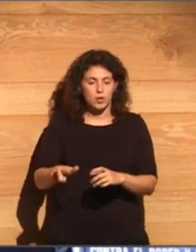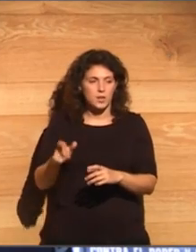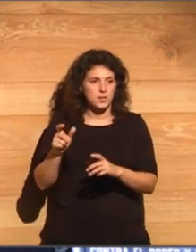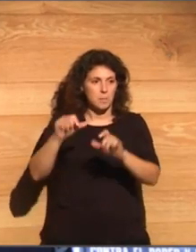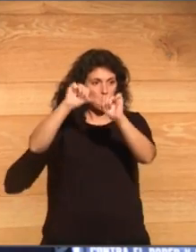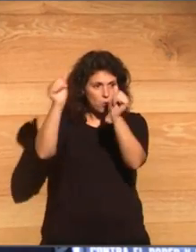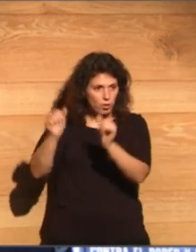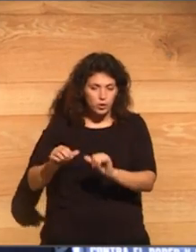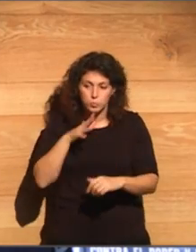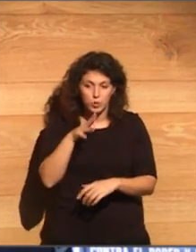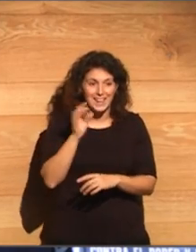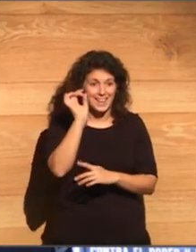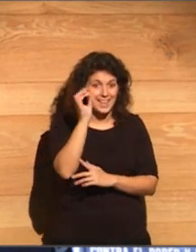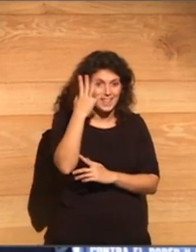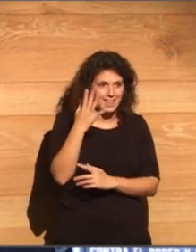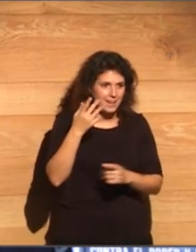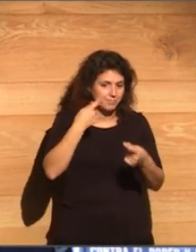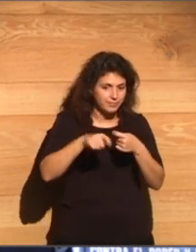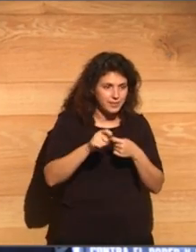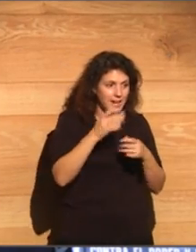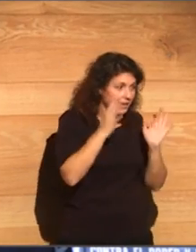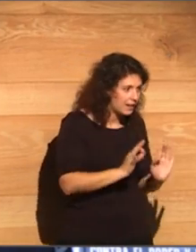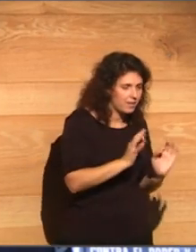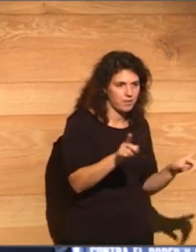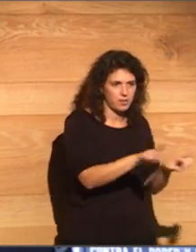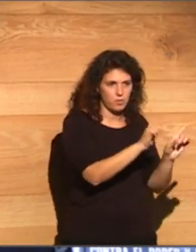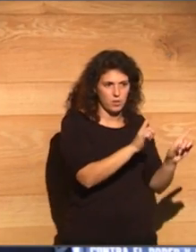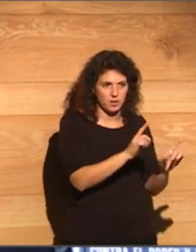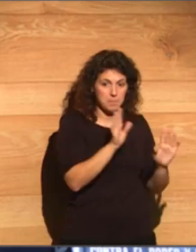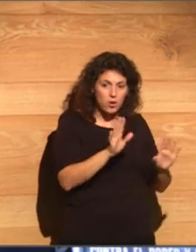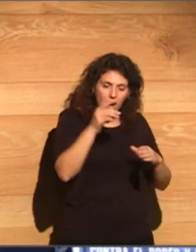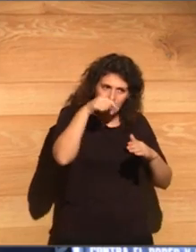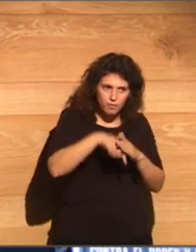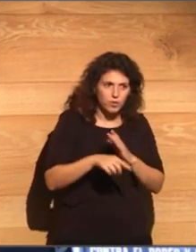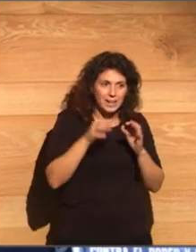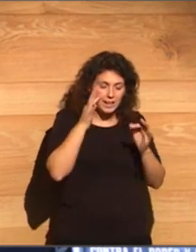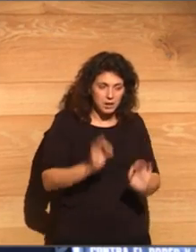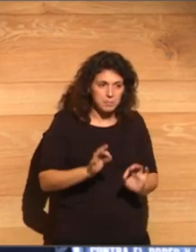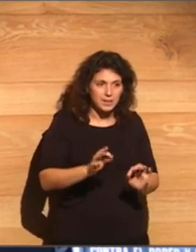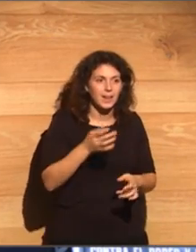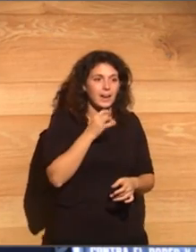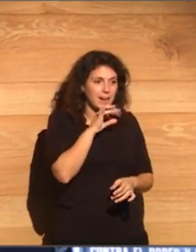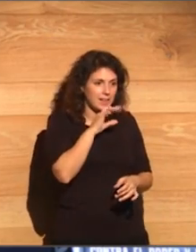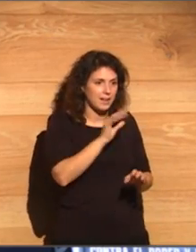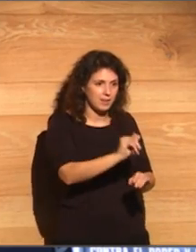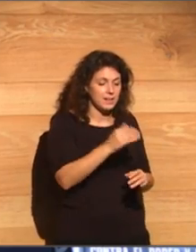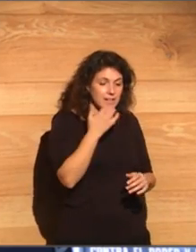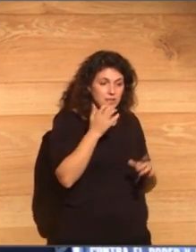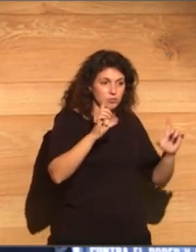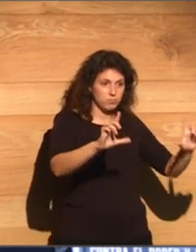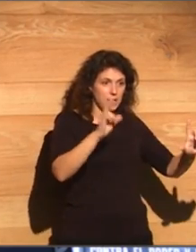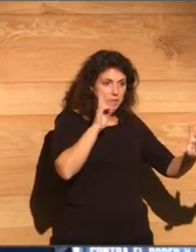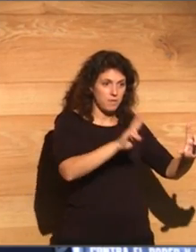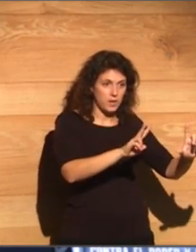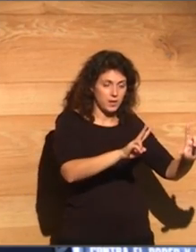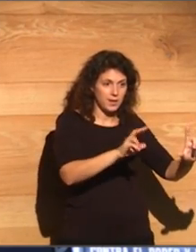una idea, no importa nada la realidad. Y la parte que en el fondo sí que tiene gracia, que es que incluso cuando ellos se ven, ni siquiera se dan cuenta de que son modelos.